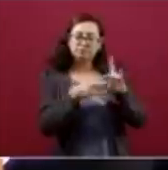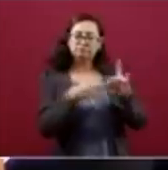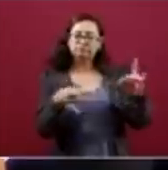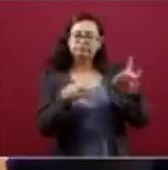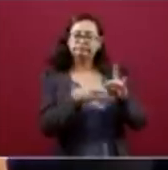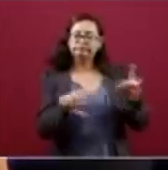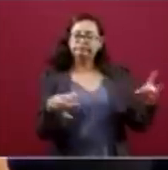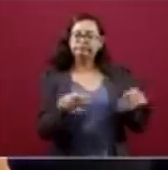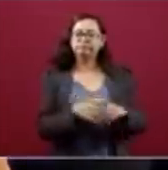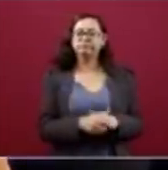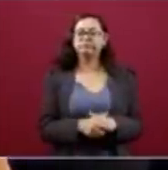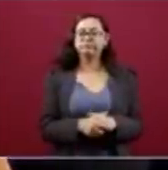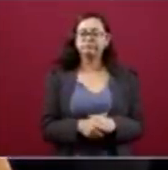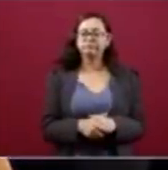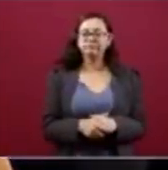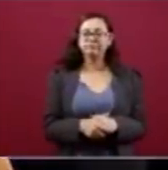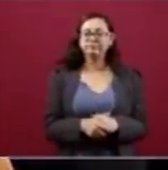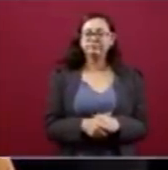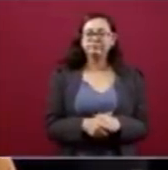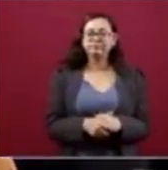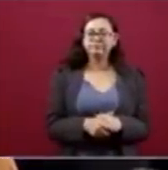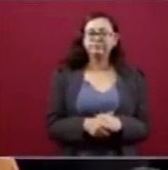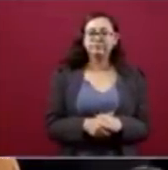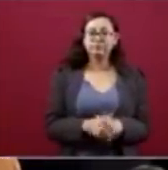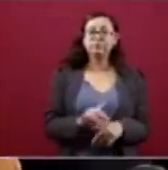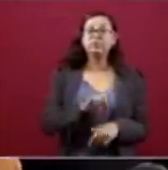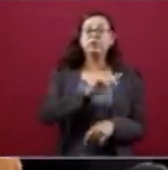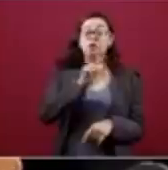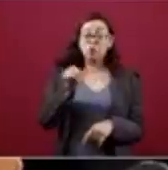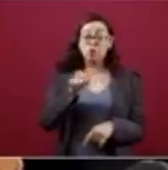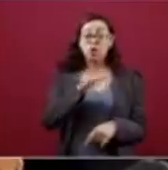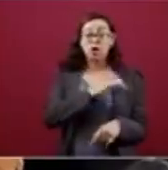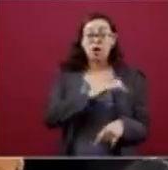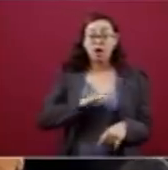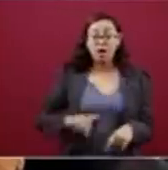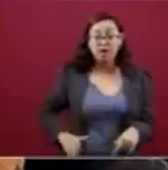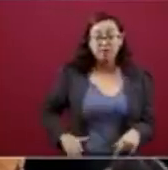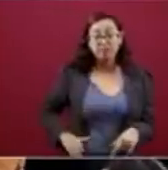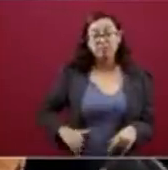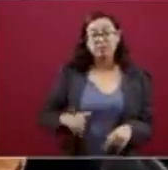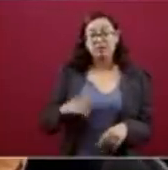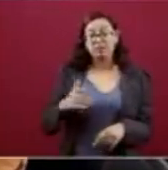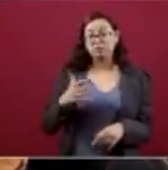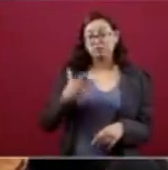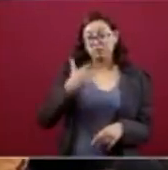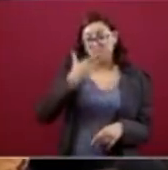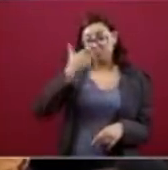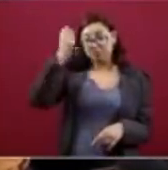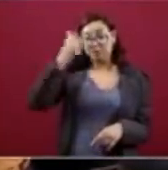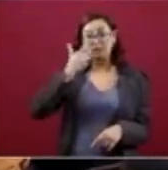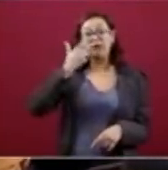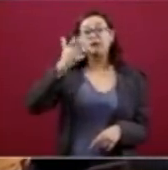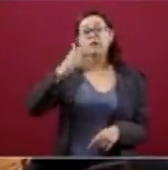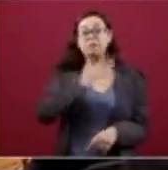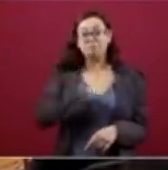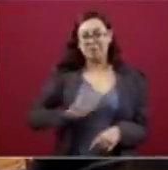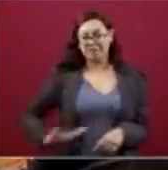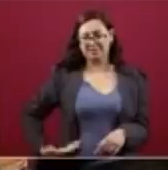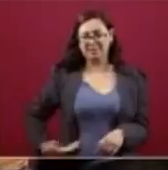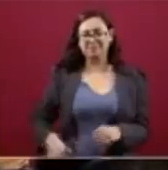y luego fue candidato a la presidencia. Se habla